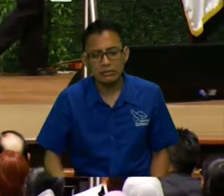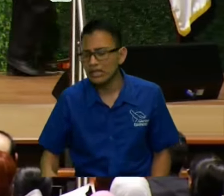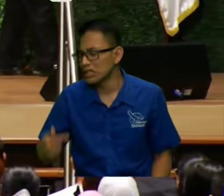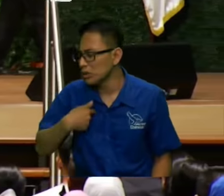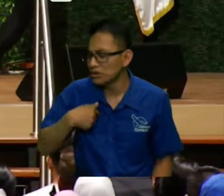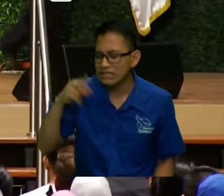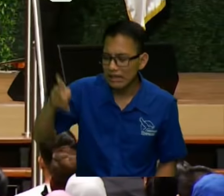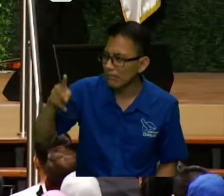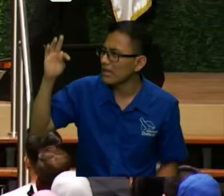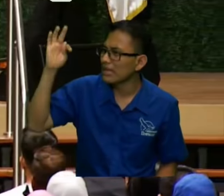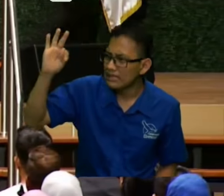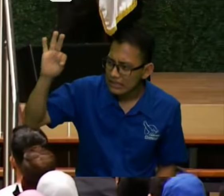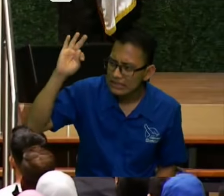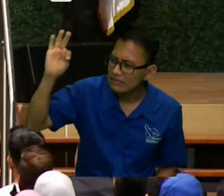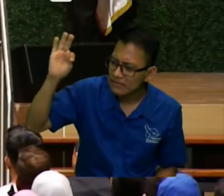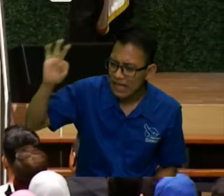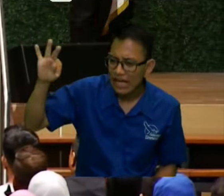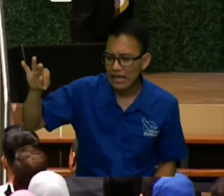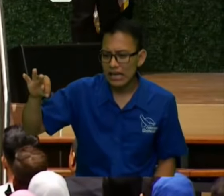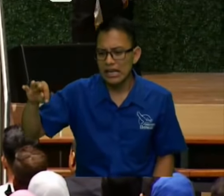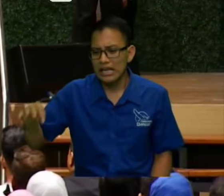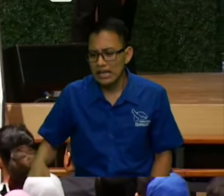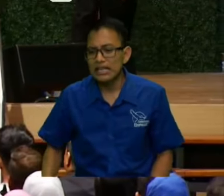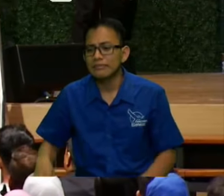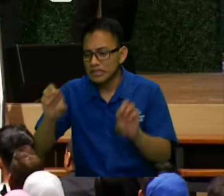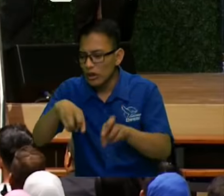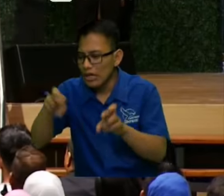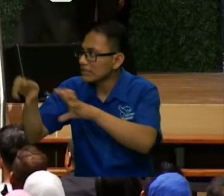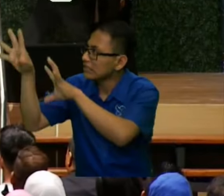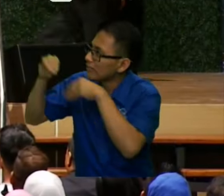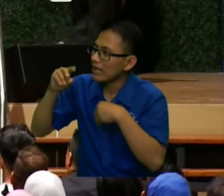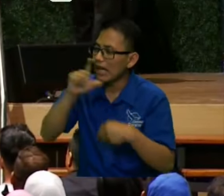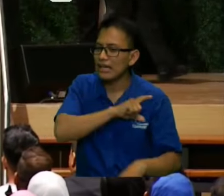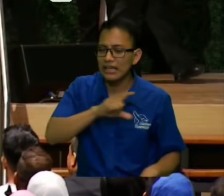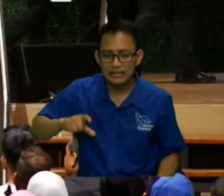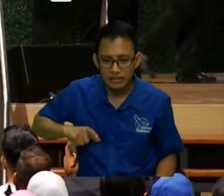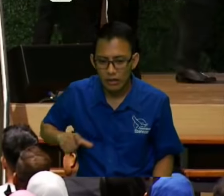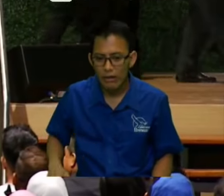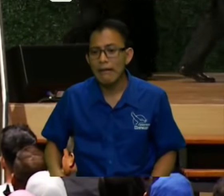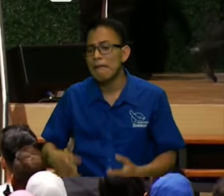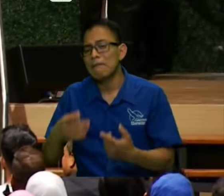te salvaron? Le dije: no, pues yo sé que no, me dice, pero es que cae mal vos, me dijo.